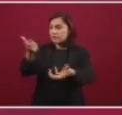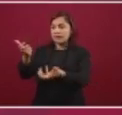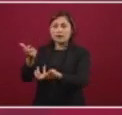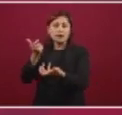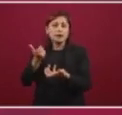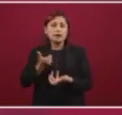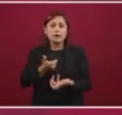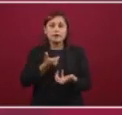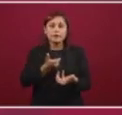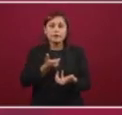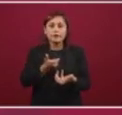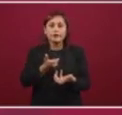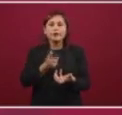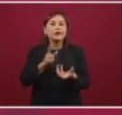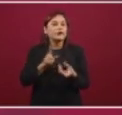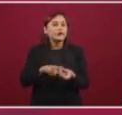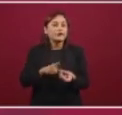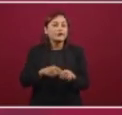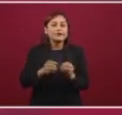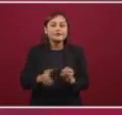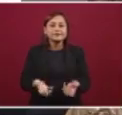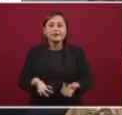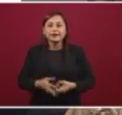del presupuesto o el dinero que se